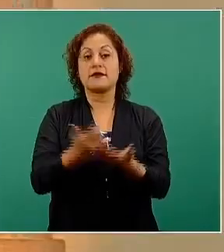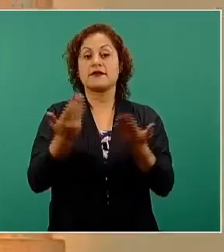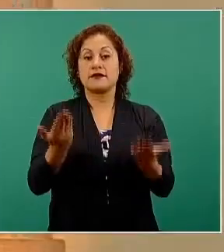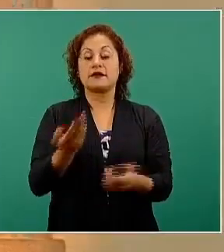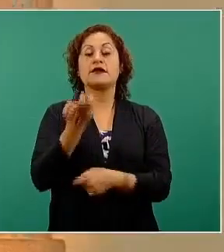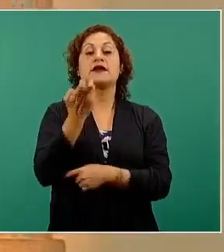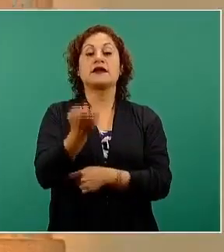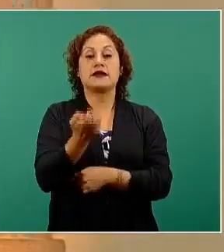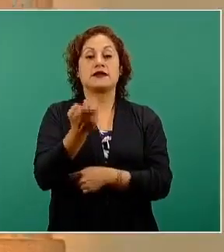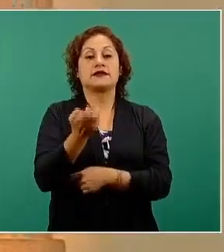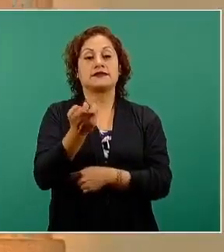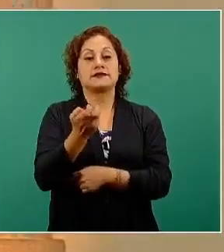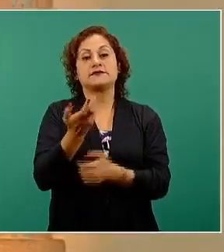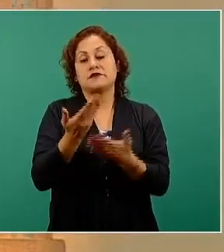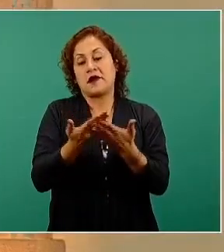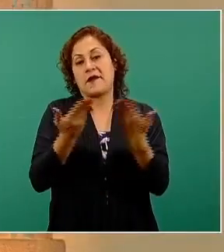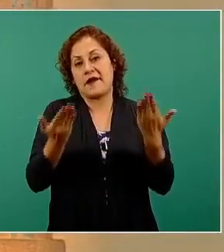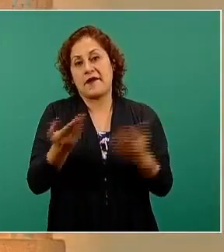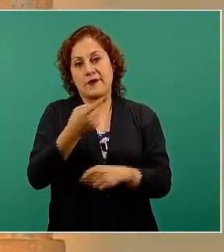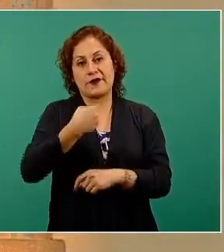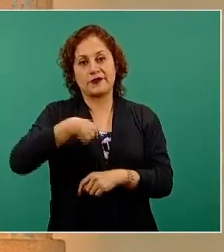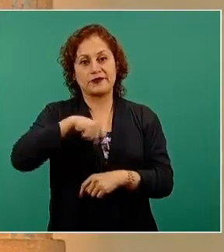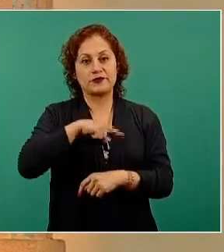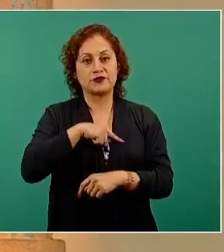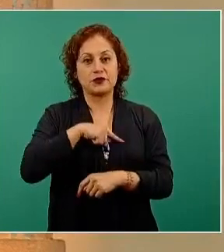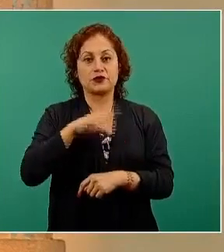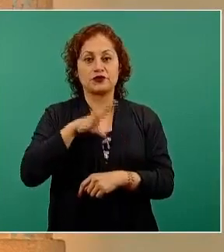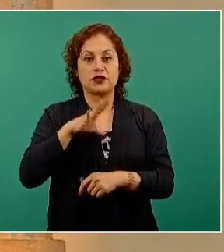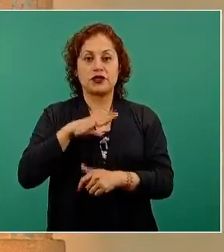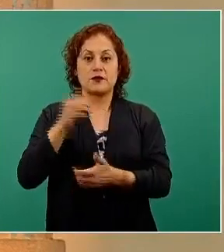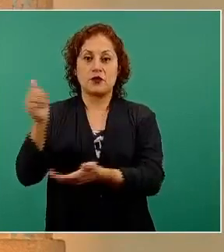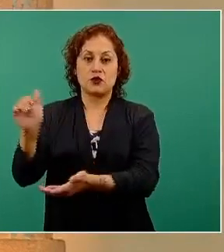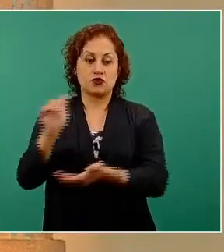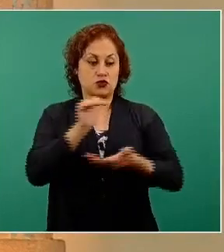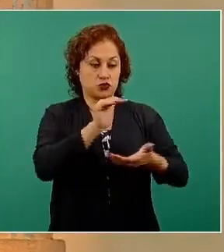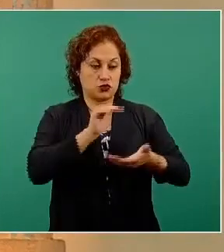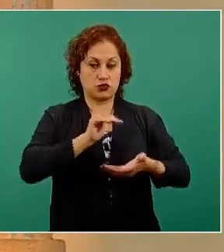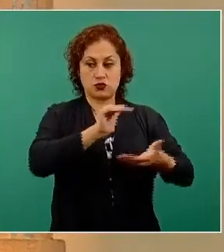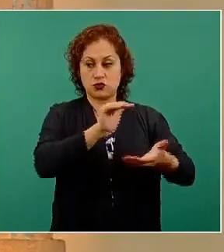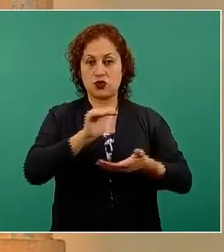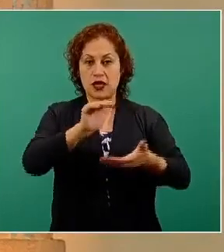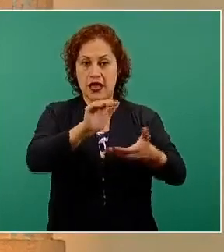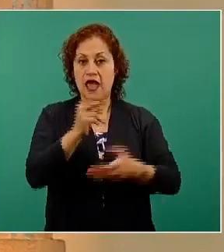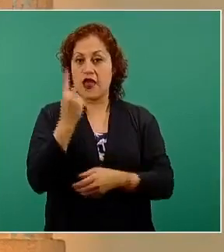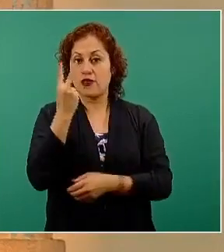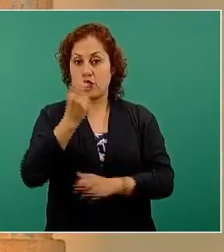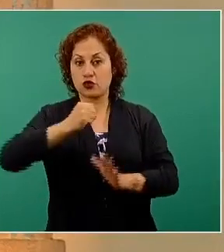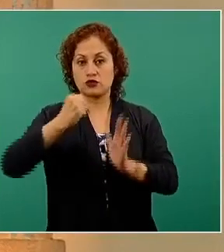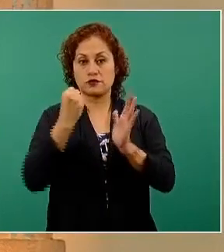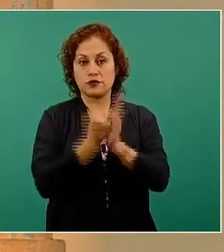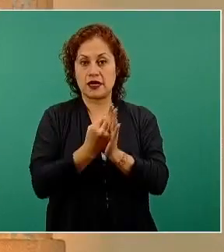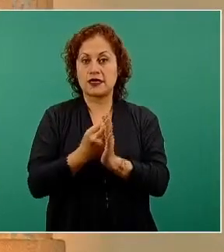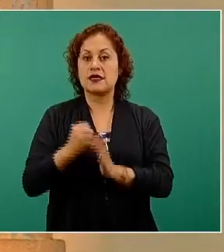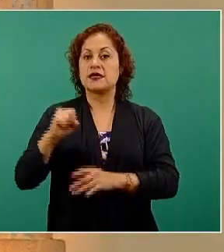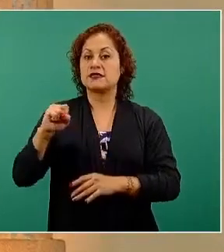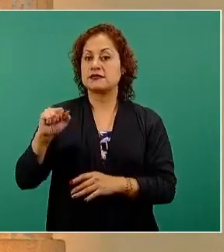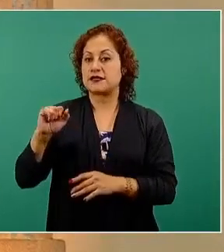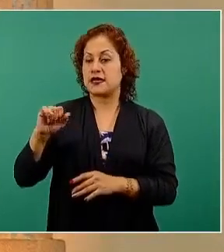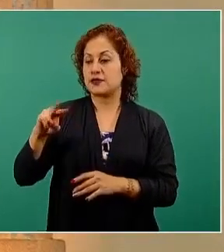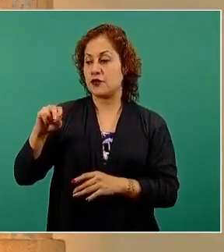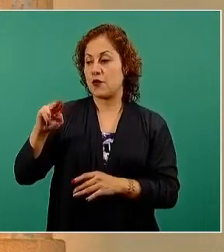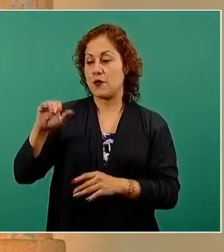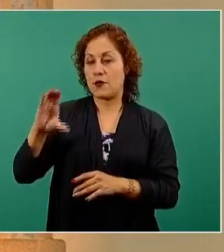tenemos de manera simultánea entregas de Sinovac y entregas de Pfizer. Sinovac es